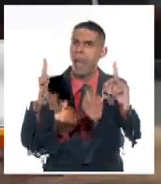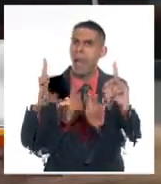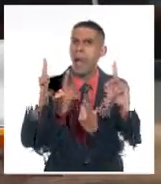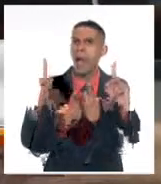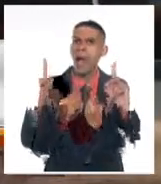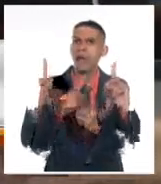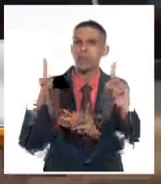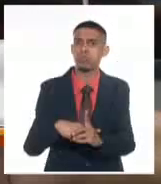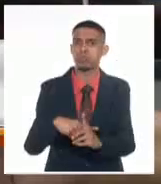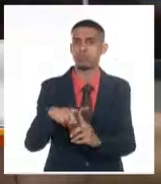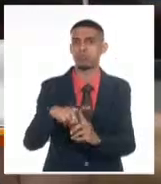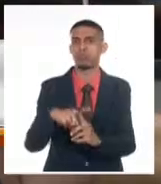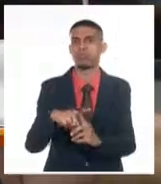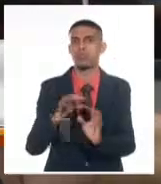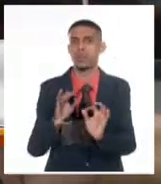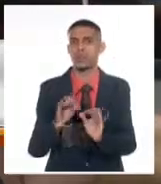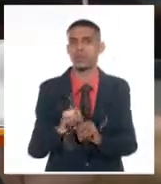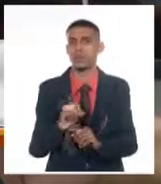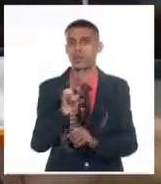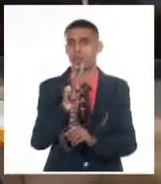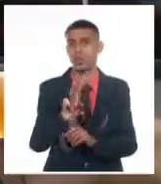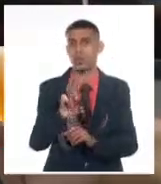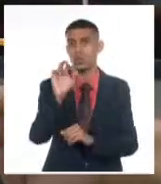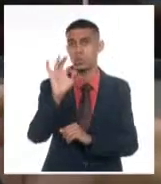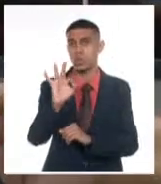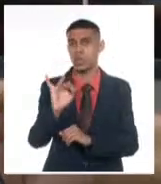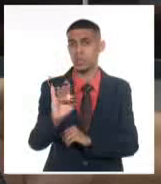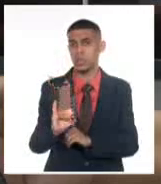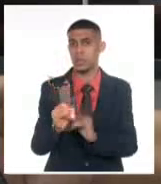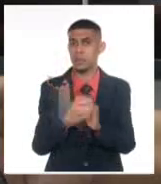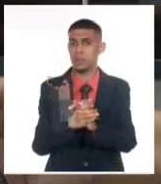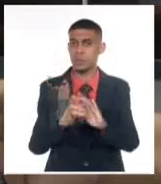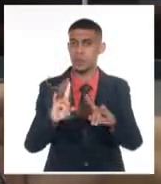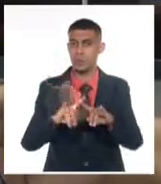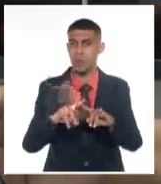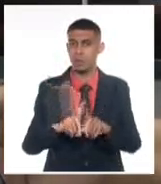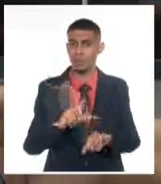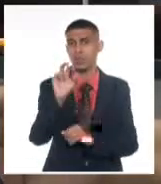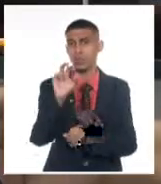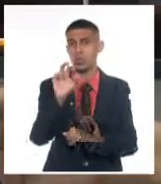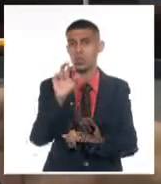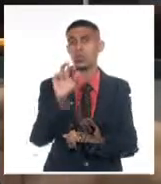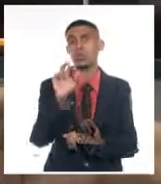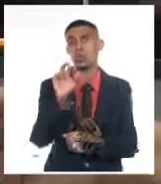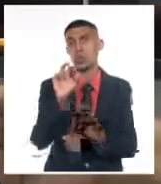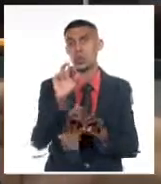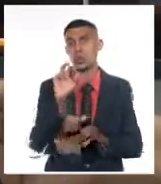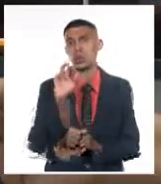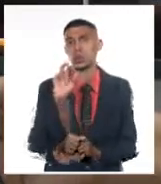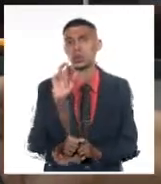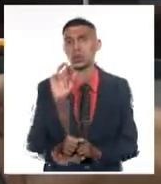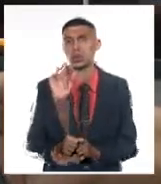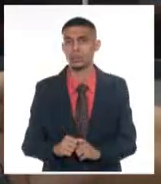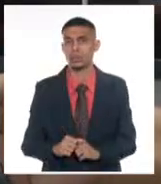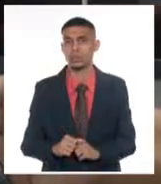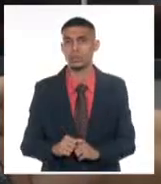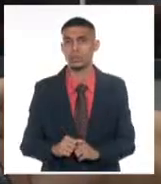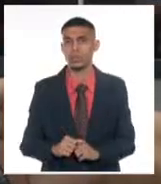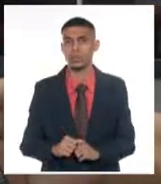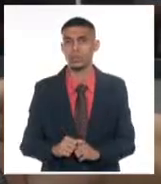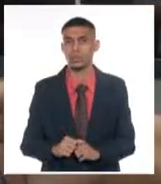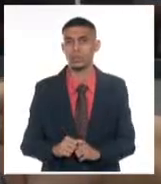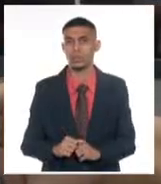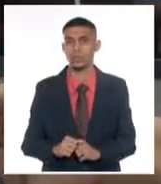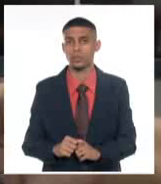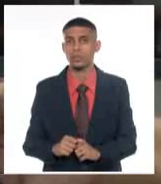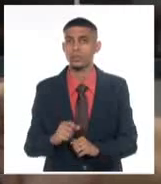ayer, fueron 286 megawatts, el tiempo de ocurrencia realmente es bajo, fueron 1 hora con 43 minutos, y esa es la tendencia que debe haber cuando no